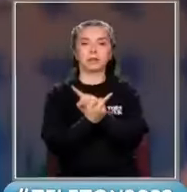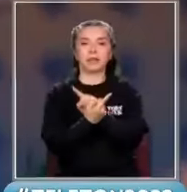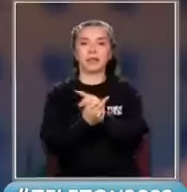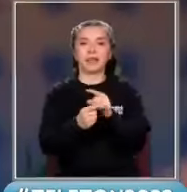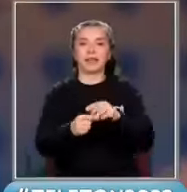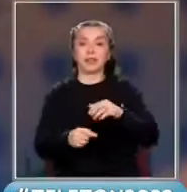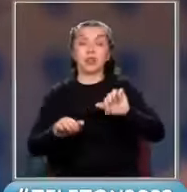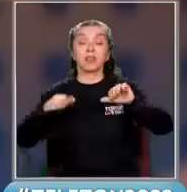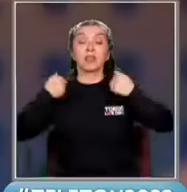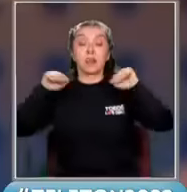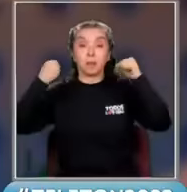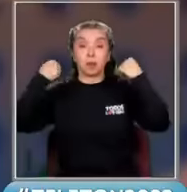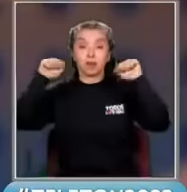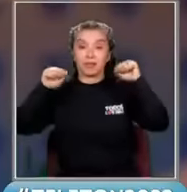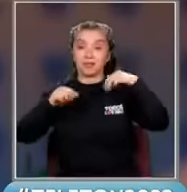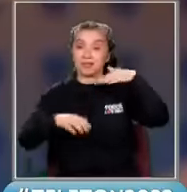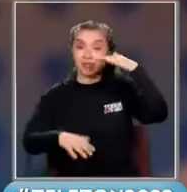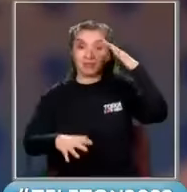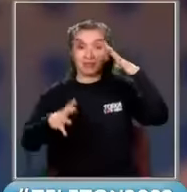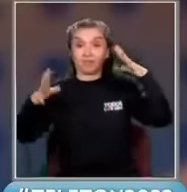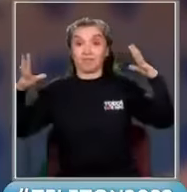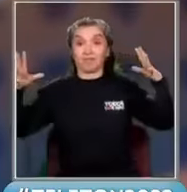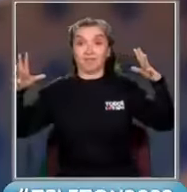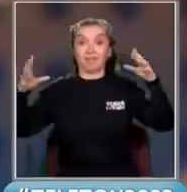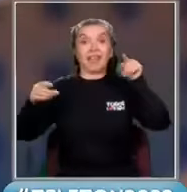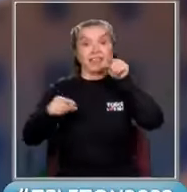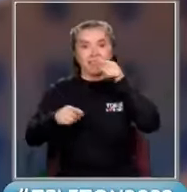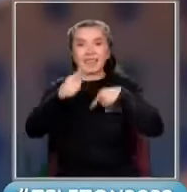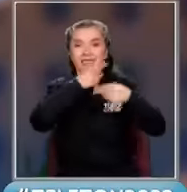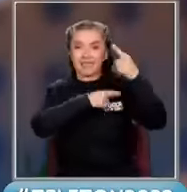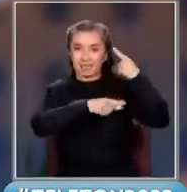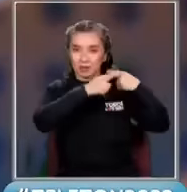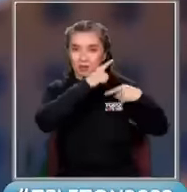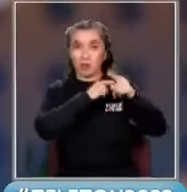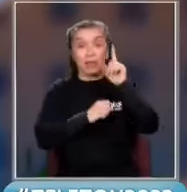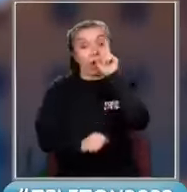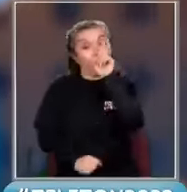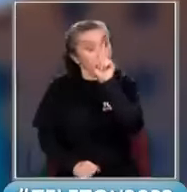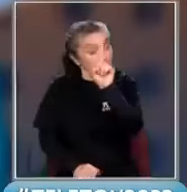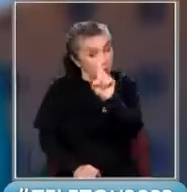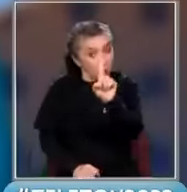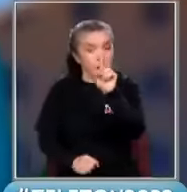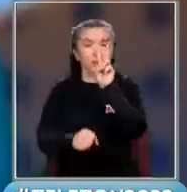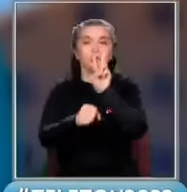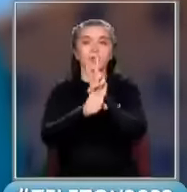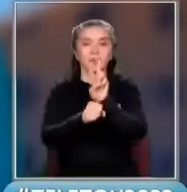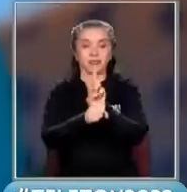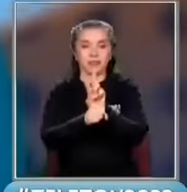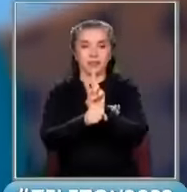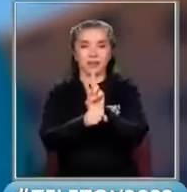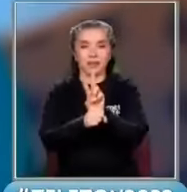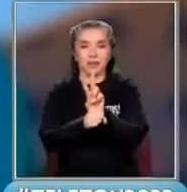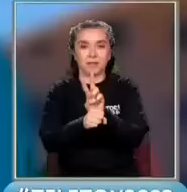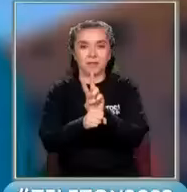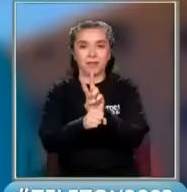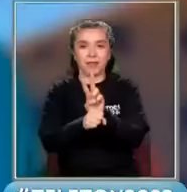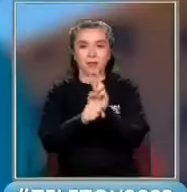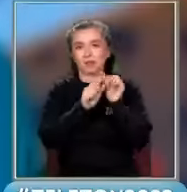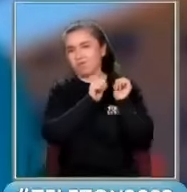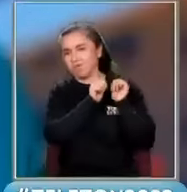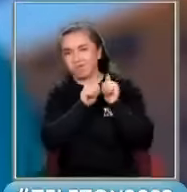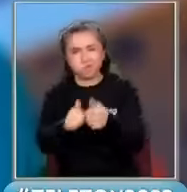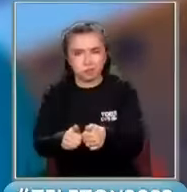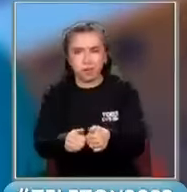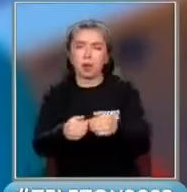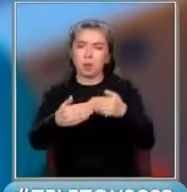grandes deportistas. Aquí está la historia de uno de nuestros profesores que tuvo que vencer